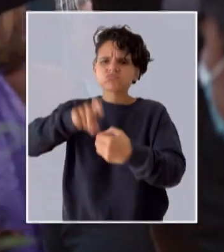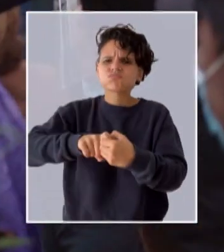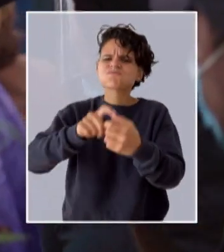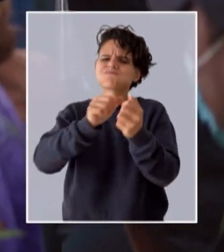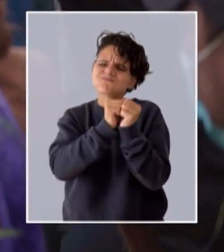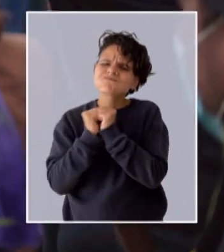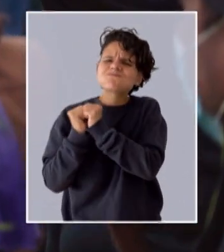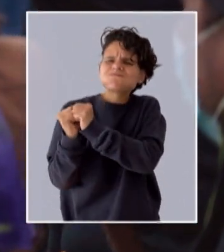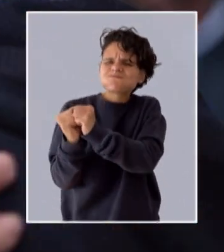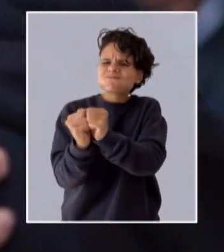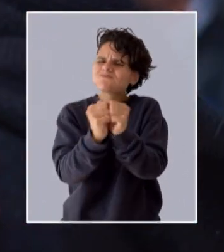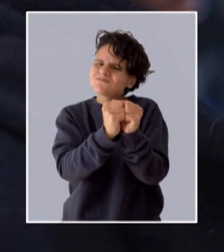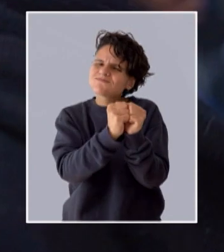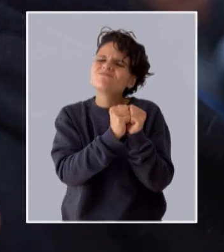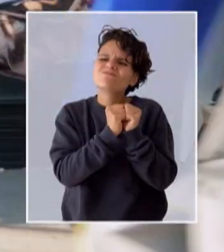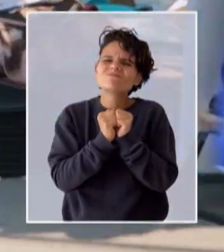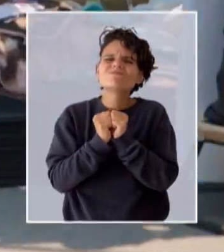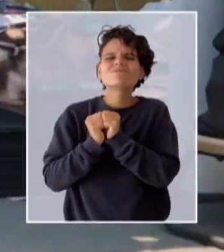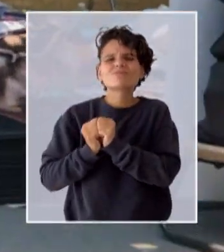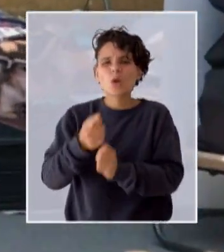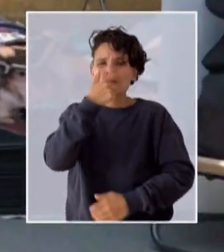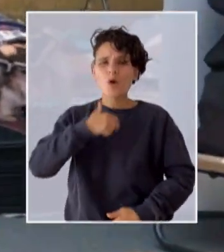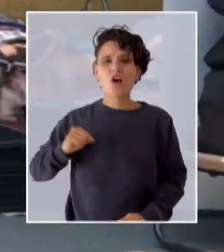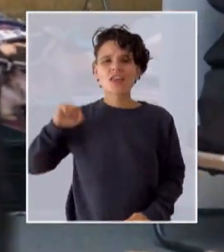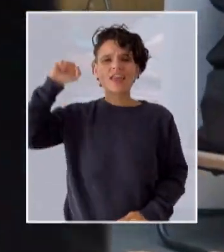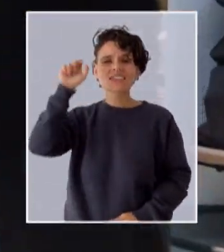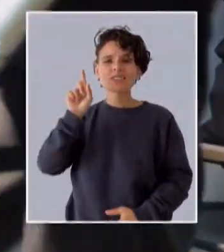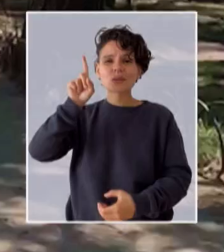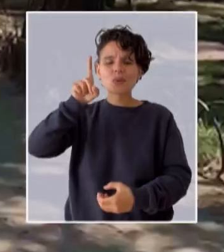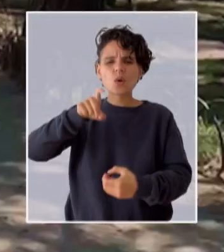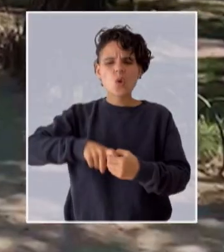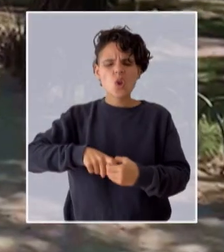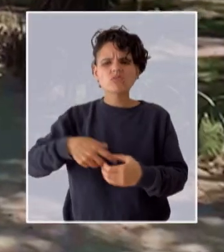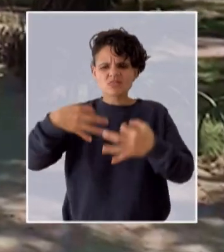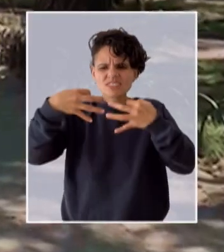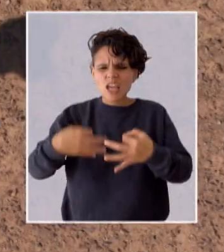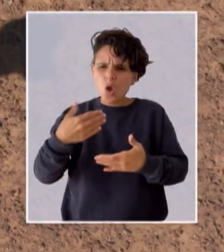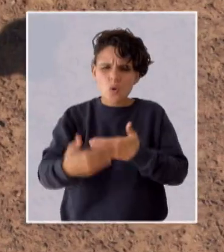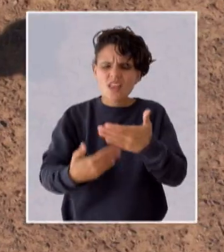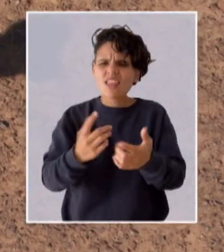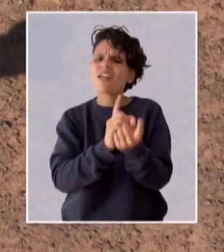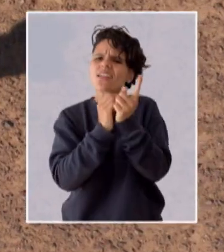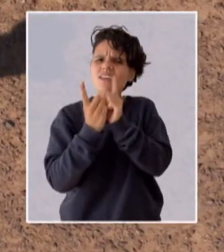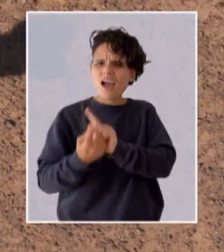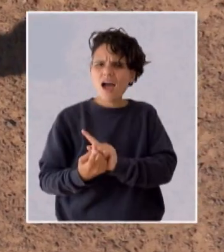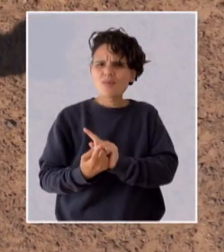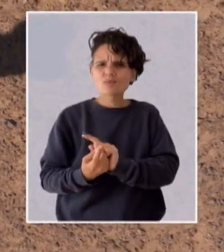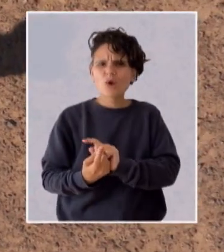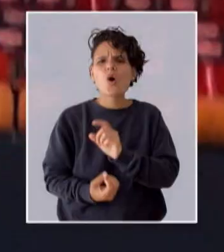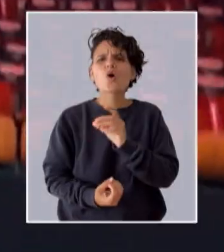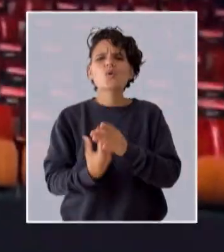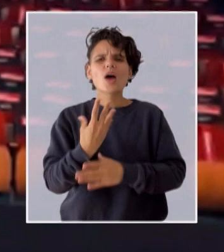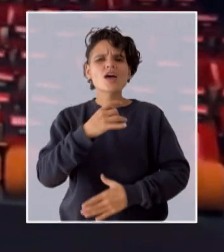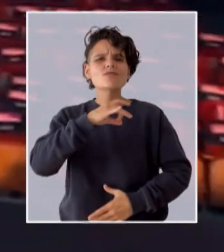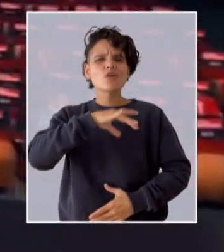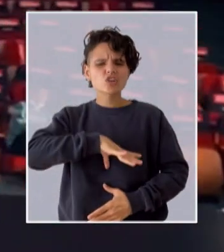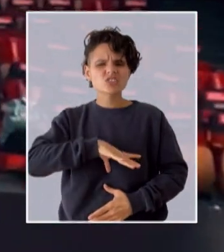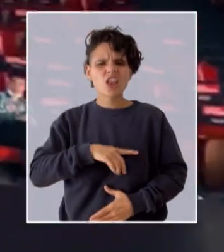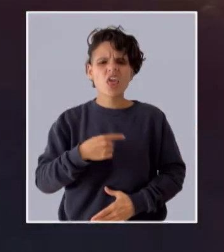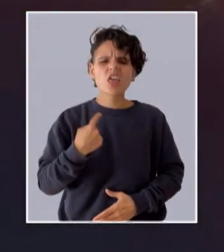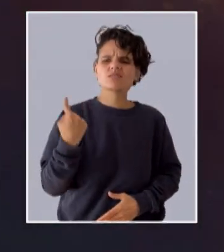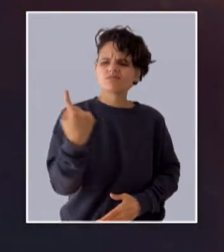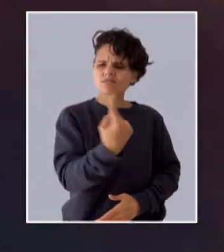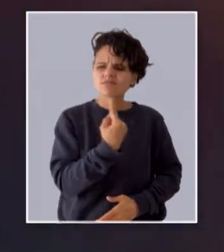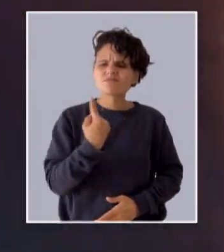lo haremos juntas. Reúno con Boric. Cambios con seguridad. Que en el nuevo Chile, paso a